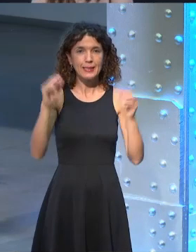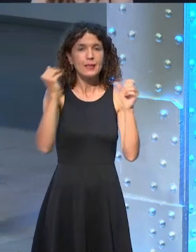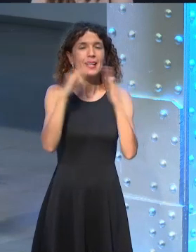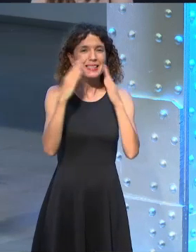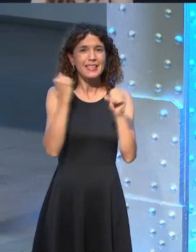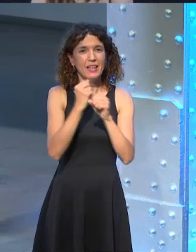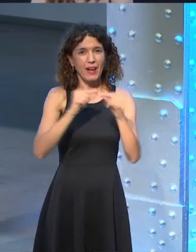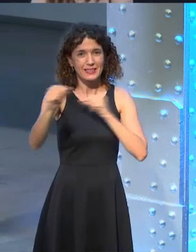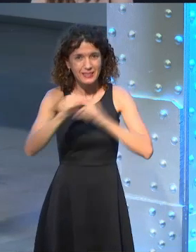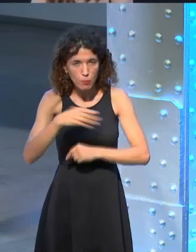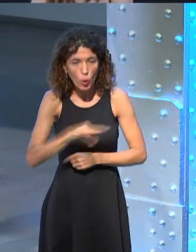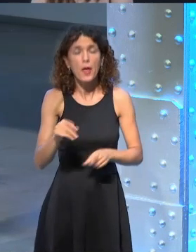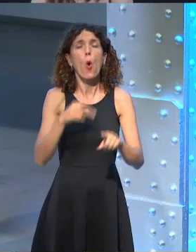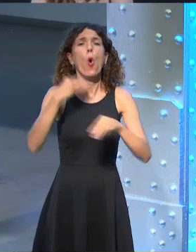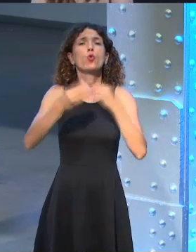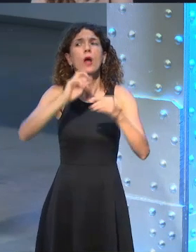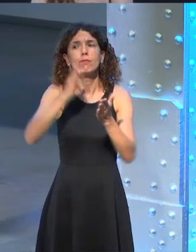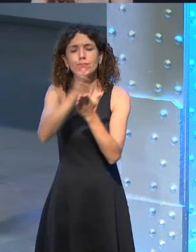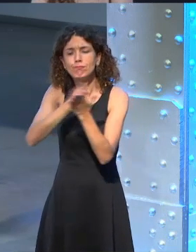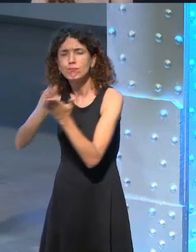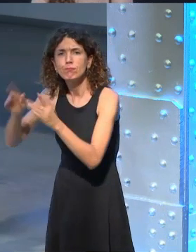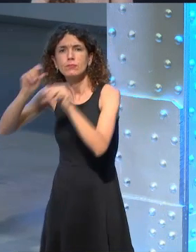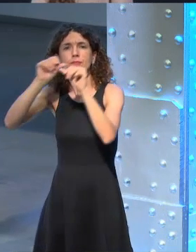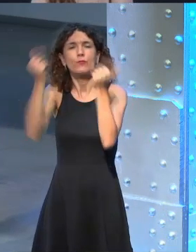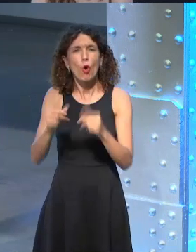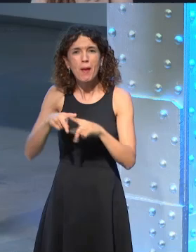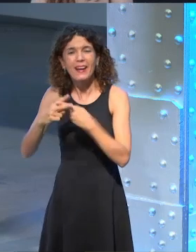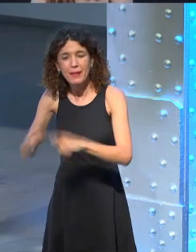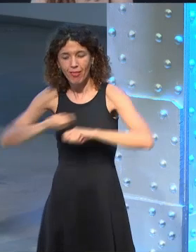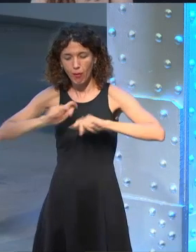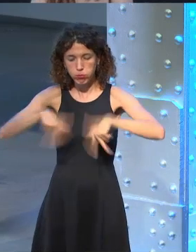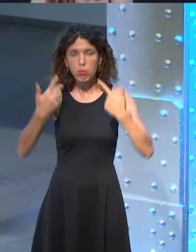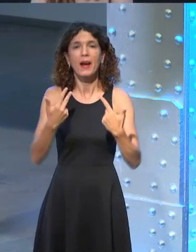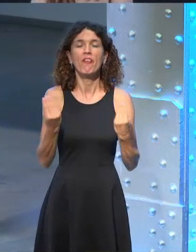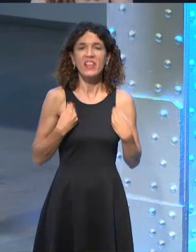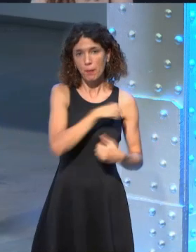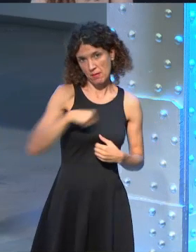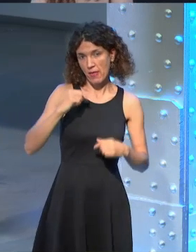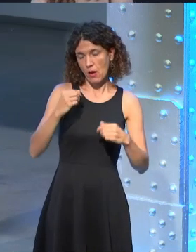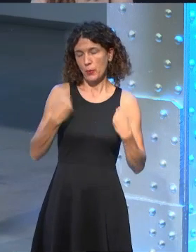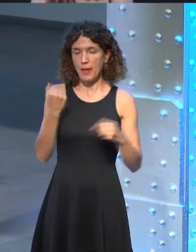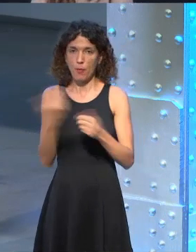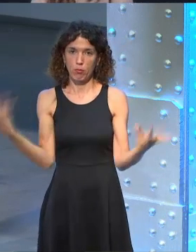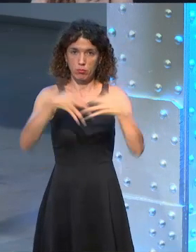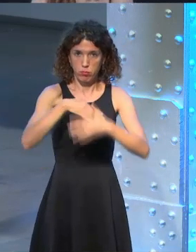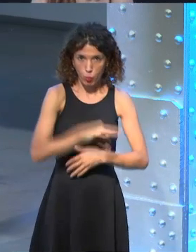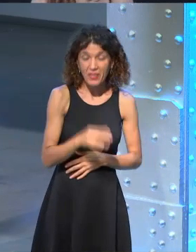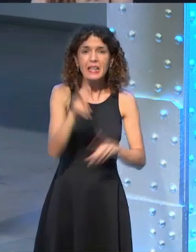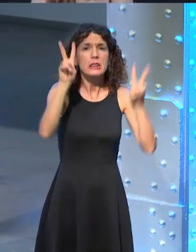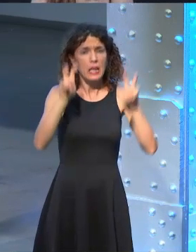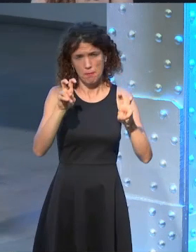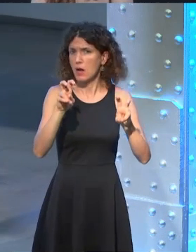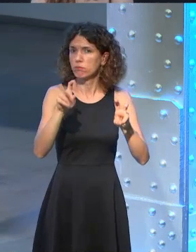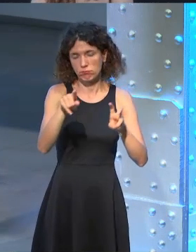o para usar herramientas que nos permitan conciliar mejor, ¿no? Yo creo que ese es uno de los grandes temas que, si acaso ahora